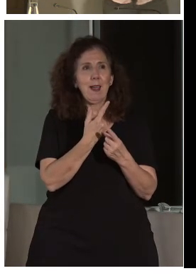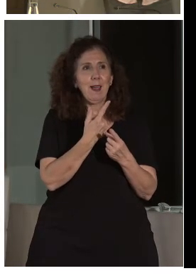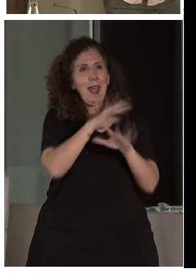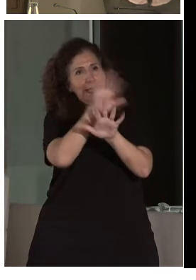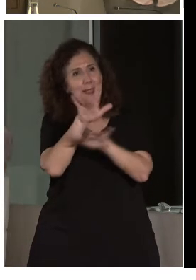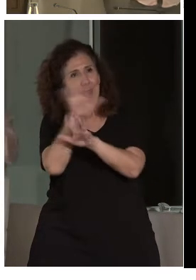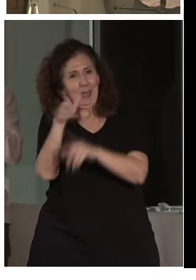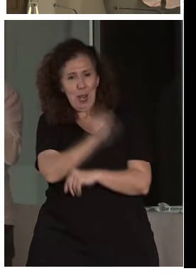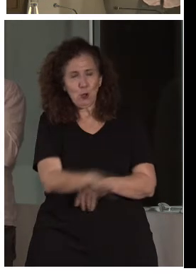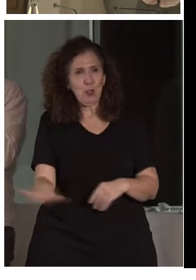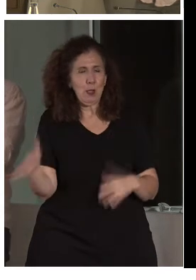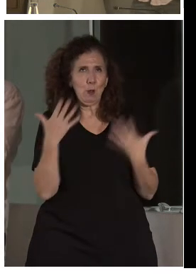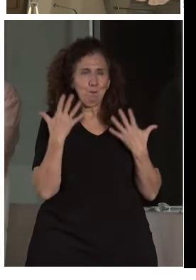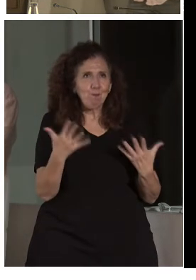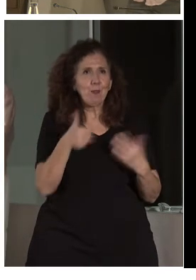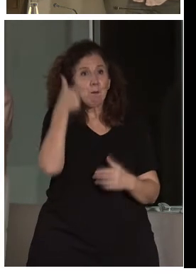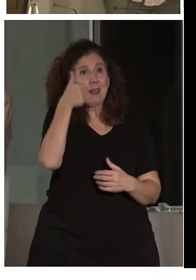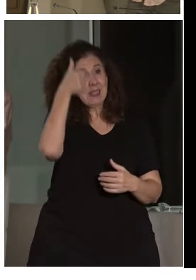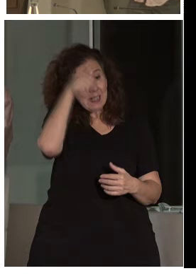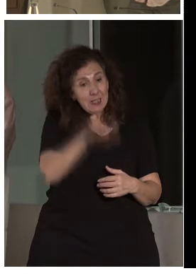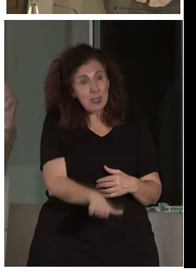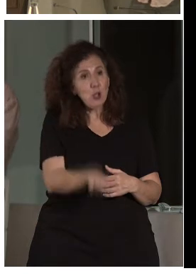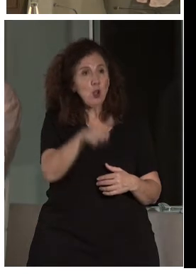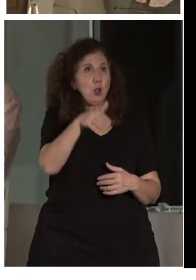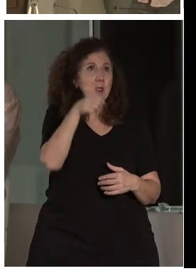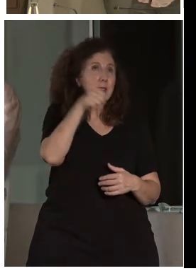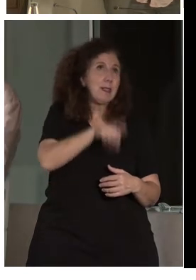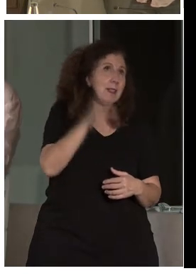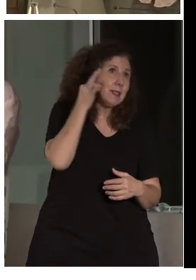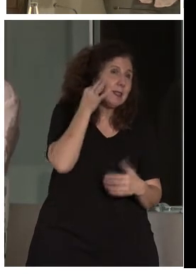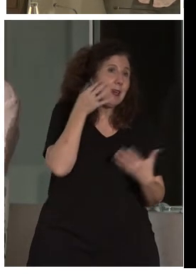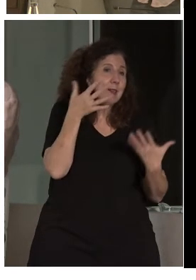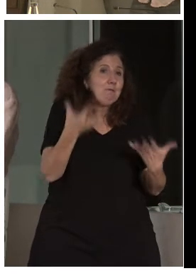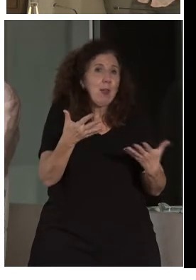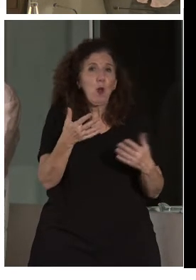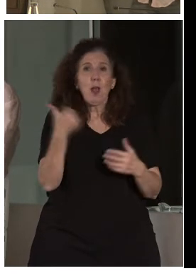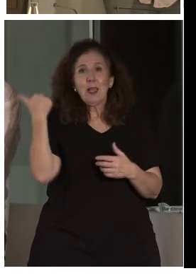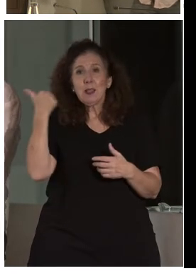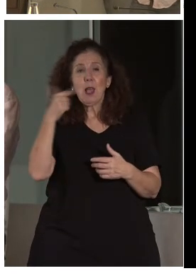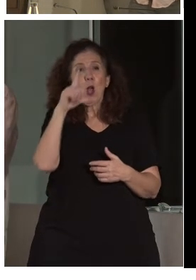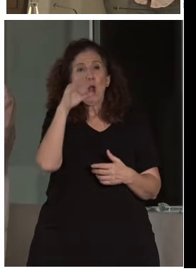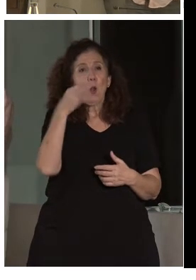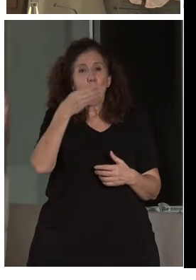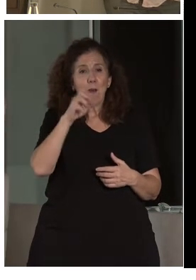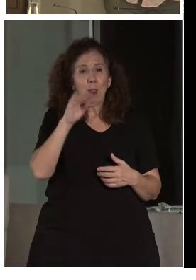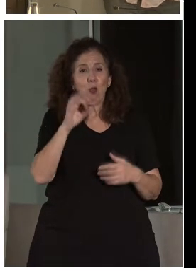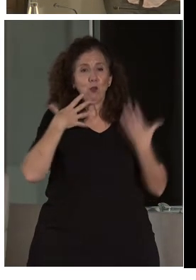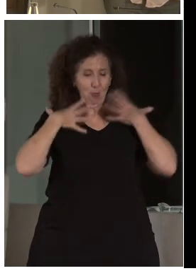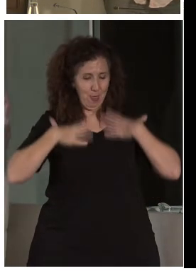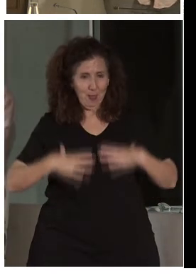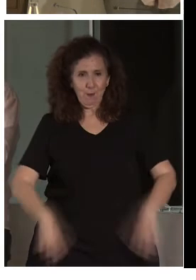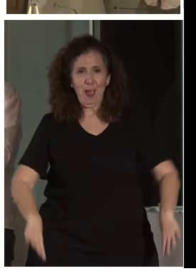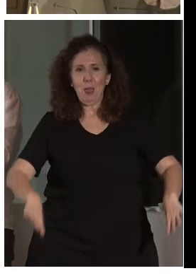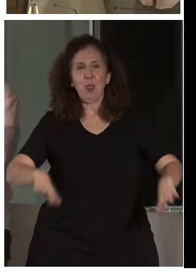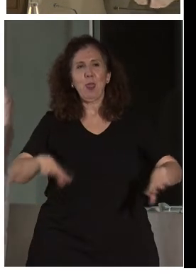pensado para niños y niñas, ¿no? Pequeños, pero al final están en todos lados. Este es Lombardo, que es un árbol, bueno, pues nos disfrazamos. Ahí está